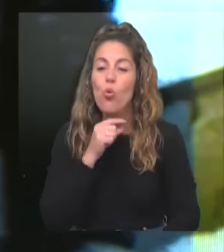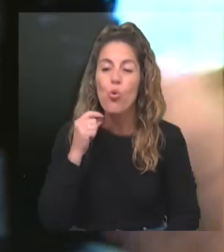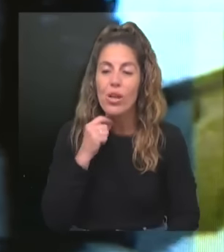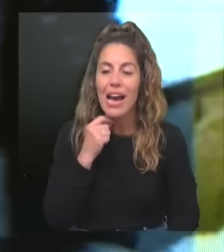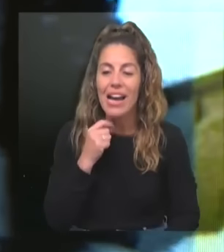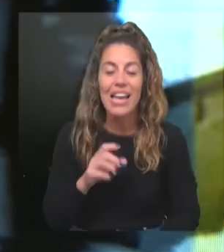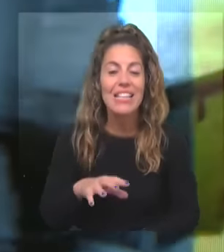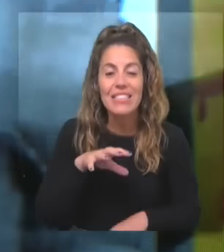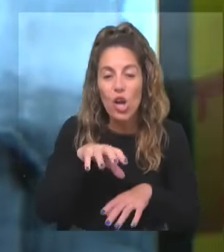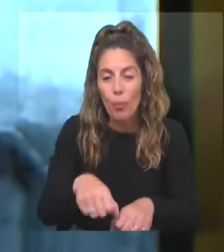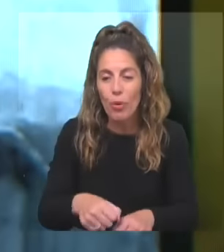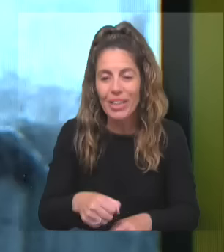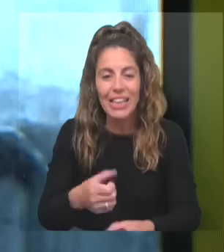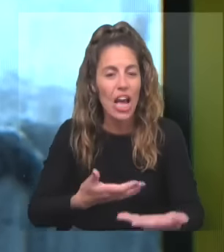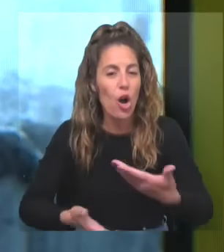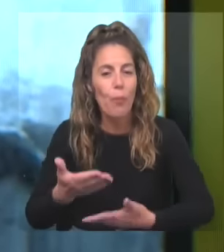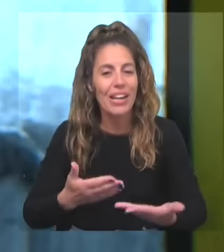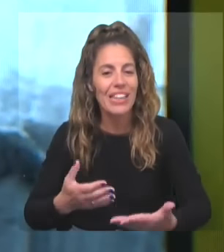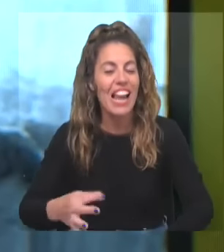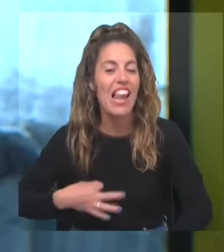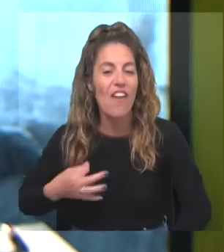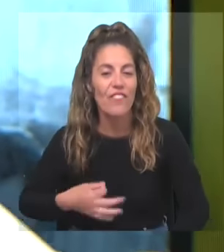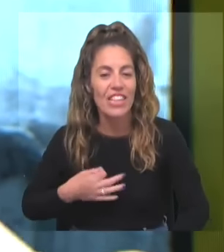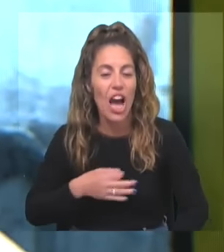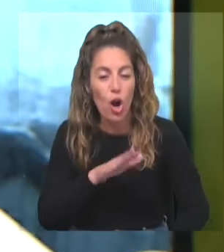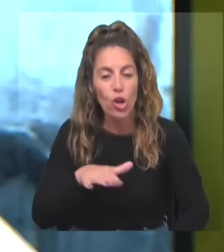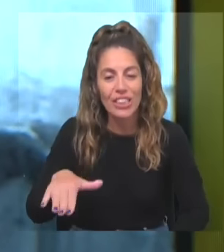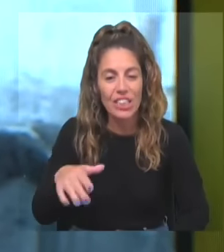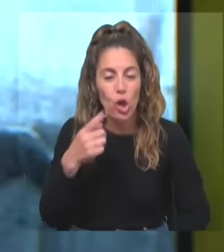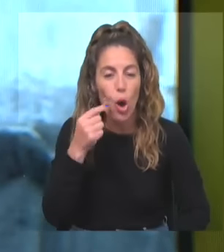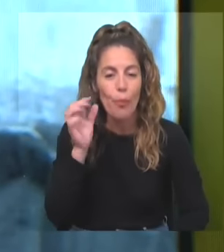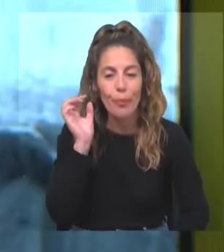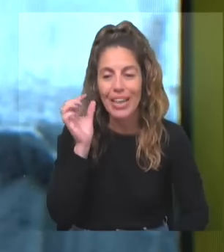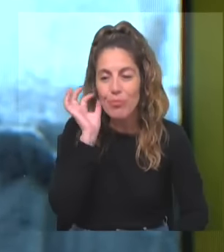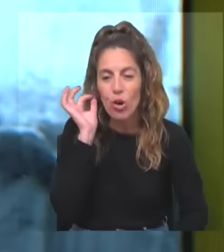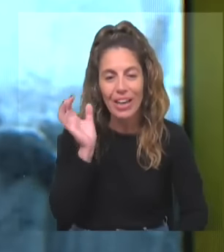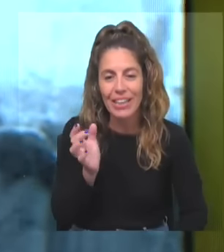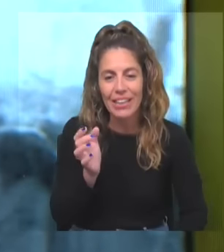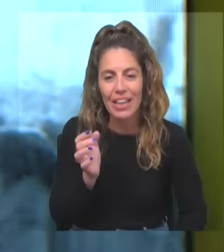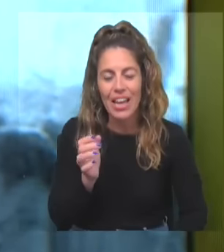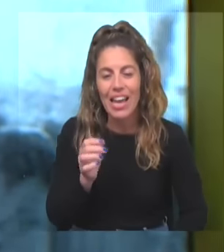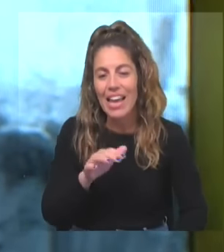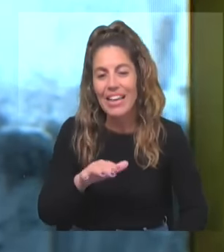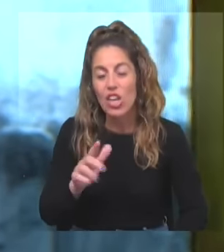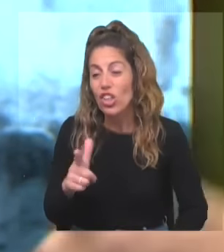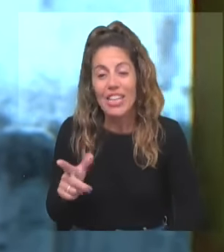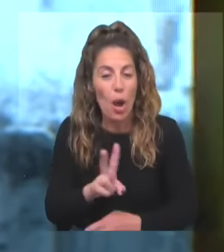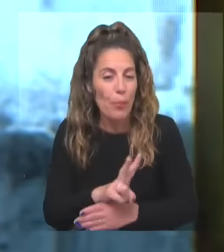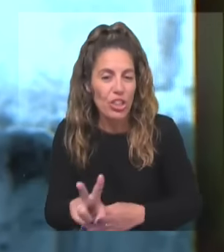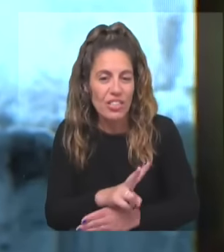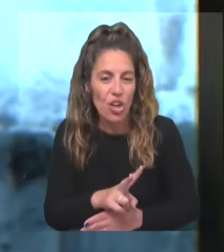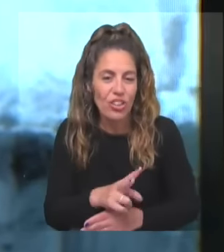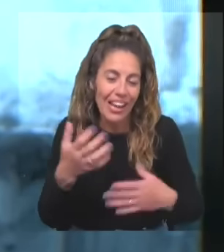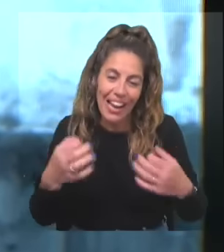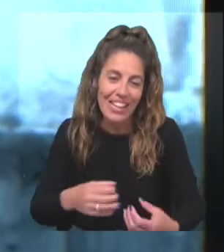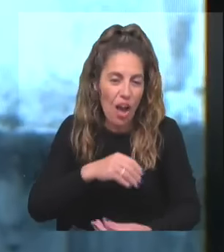a compartir la vida con niños y niñas absolutamente desprotegidos, con realidades